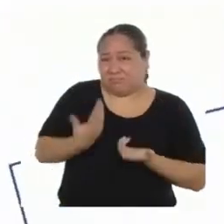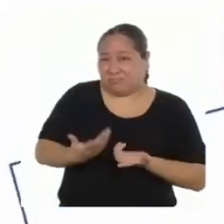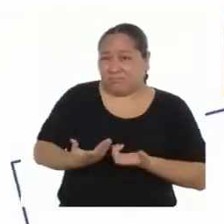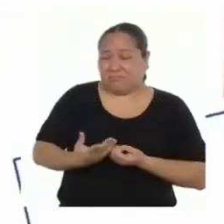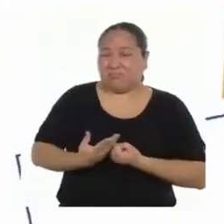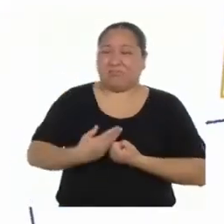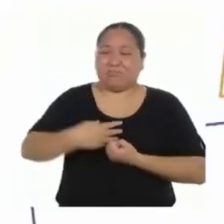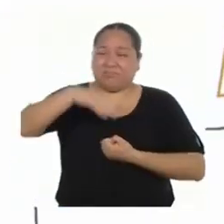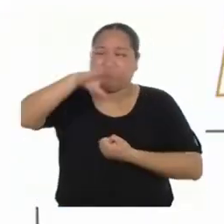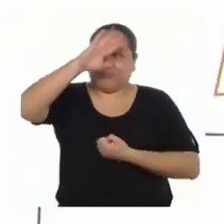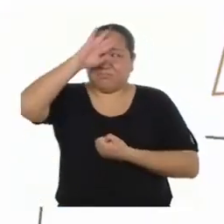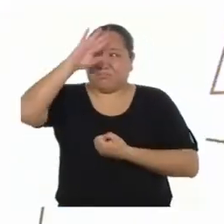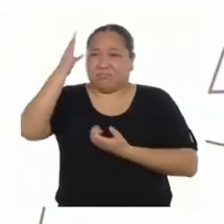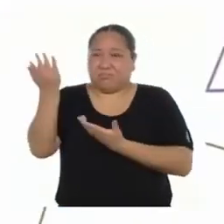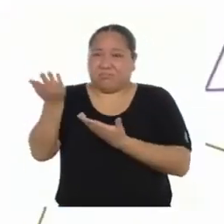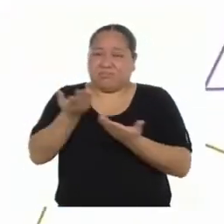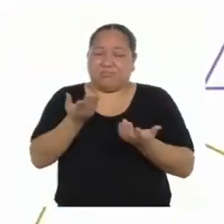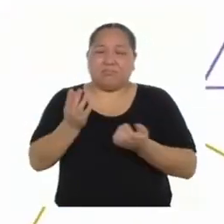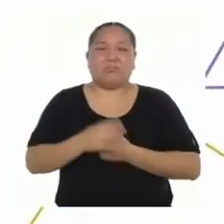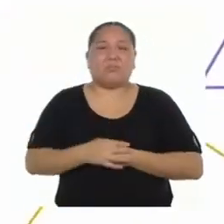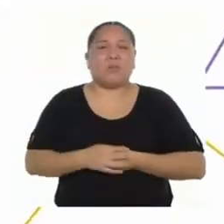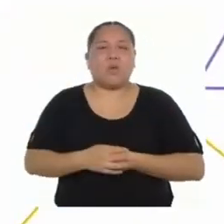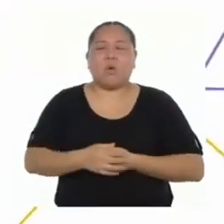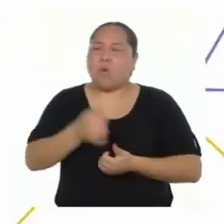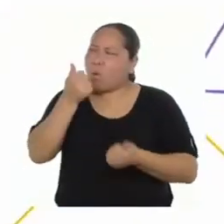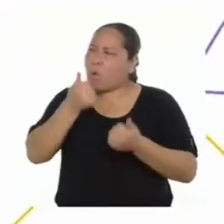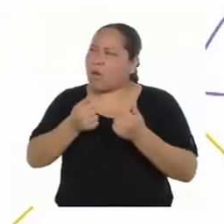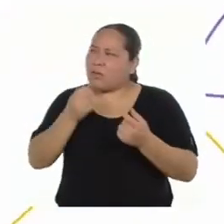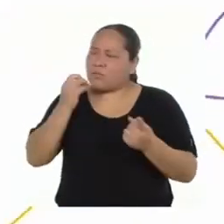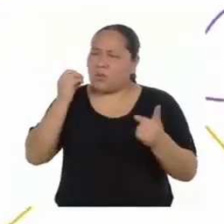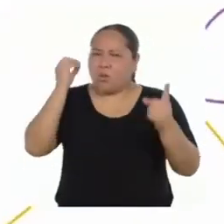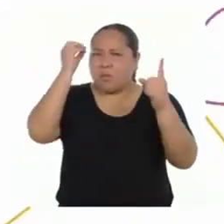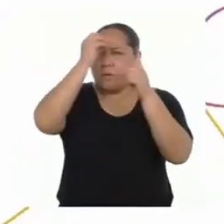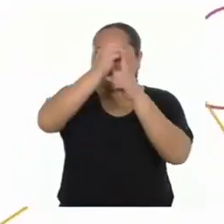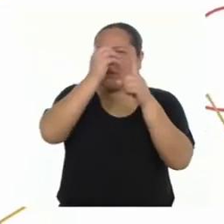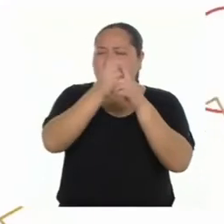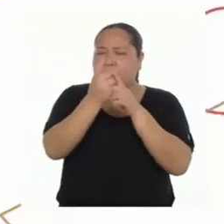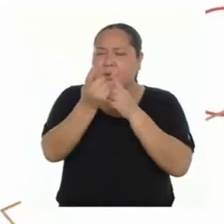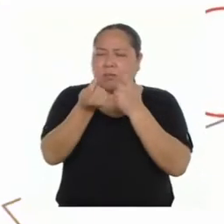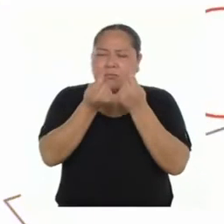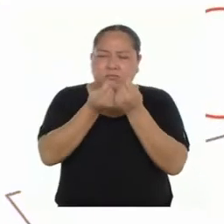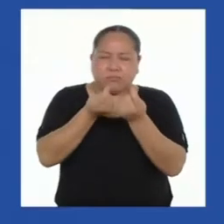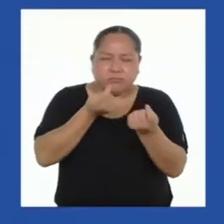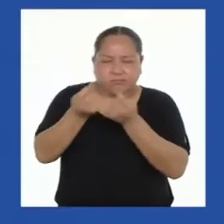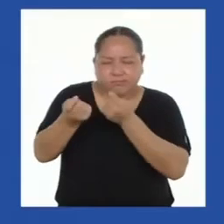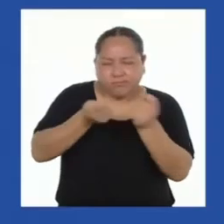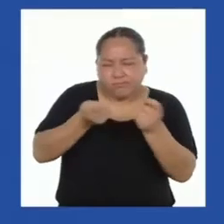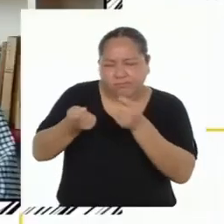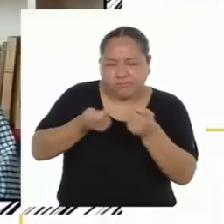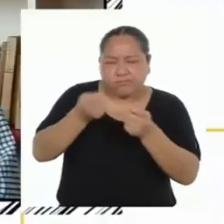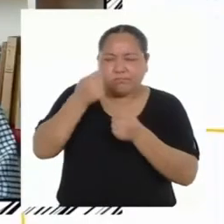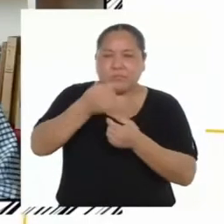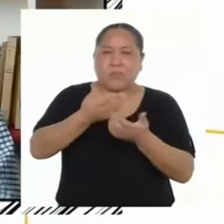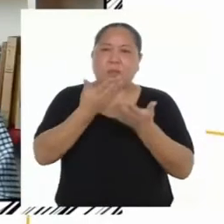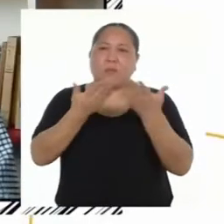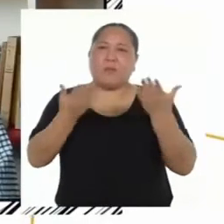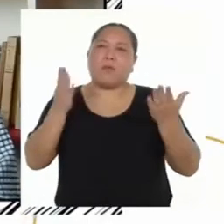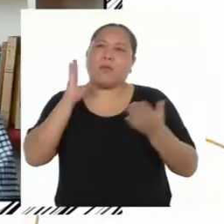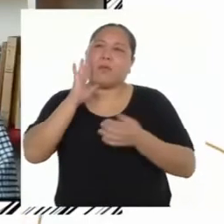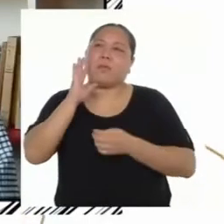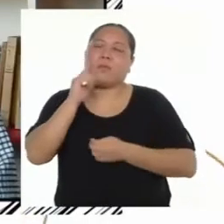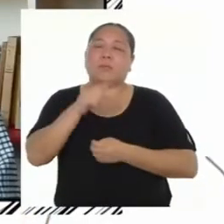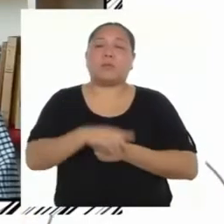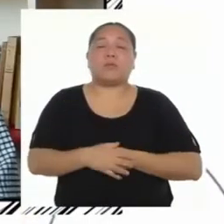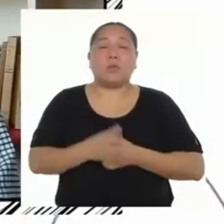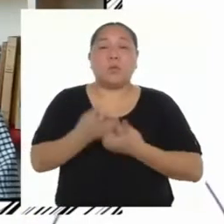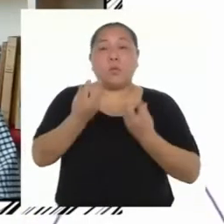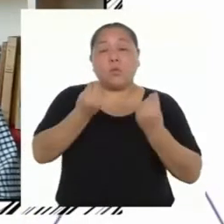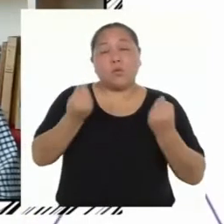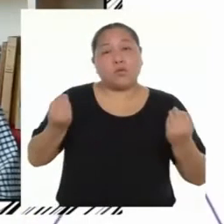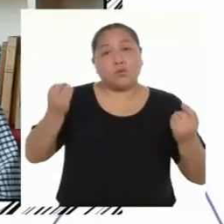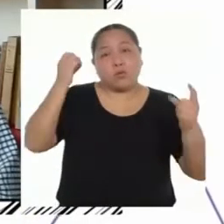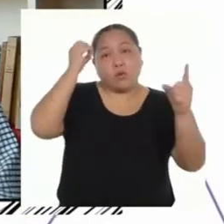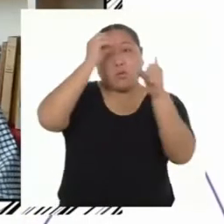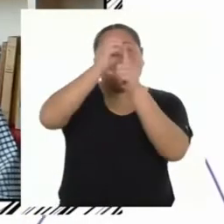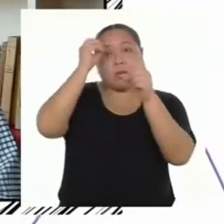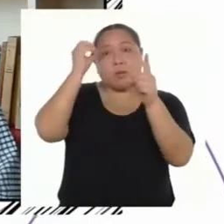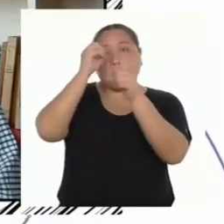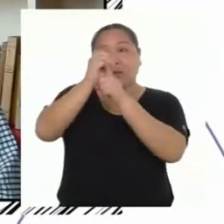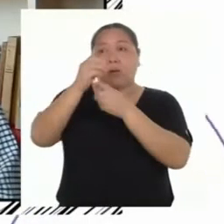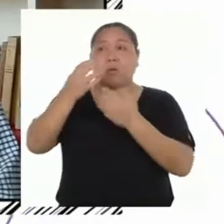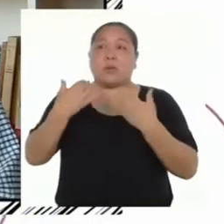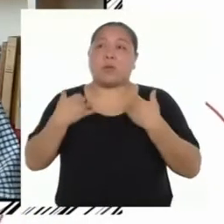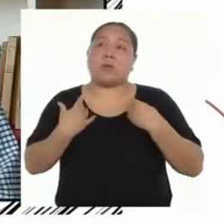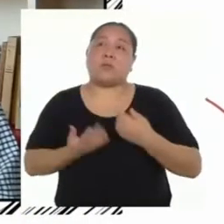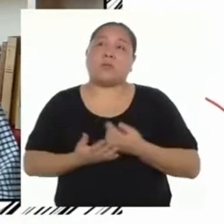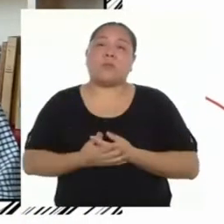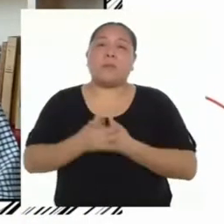enfermedades. ¿Cuál es el mayor desafío para gestionar adecuadamente los residuos sólidos? En realidad son varios los desafíos que tenemos